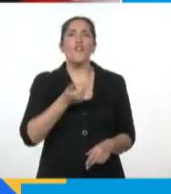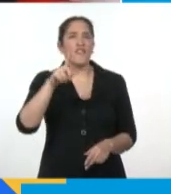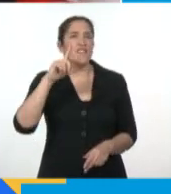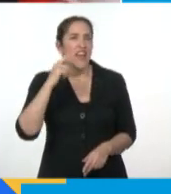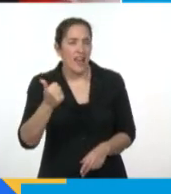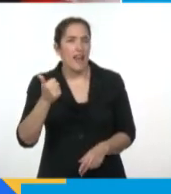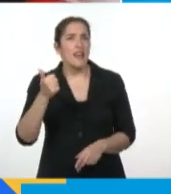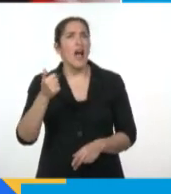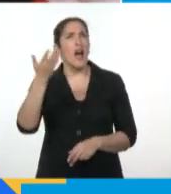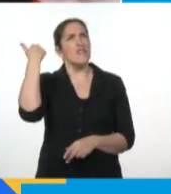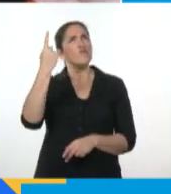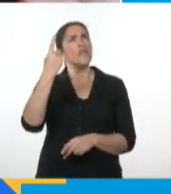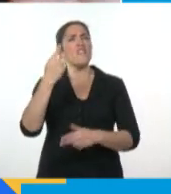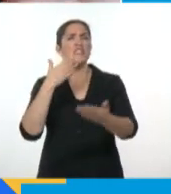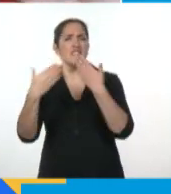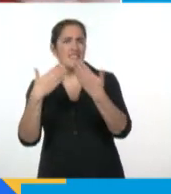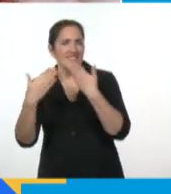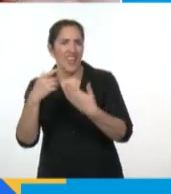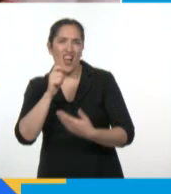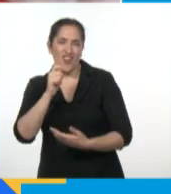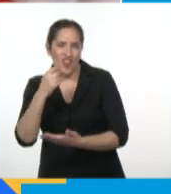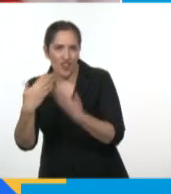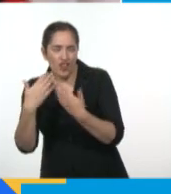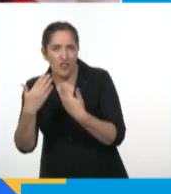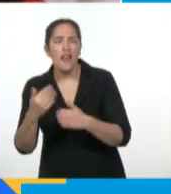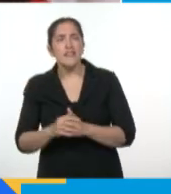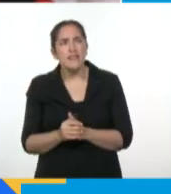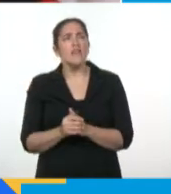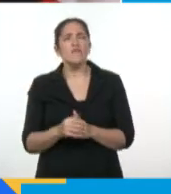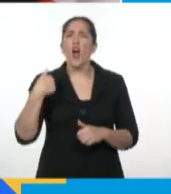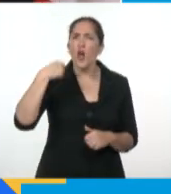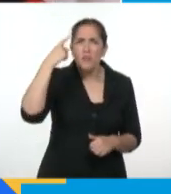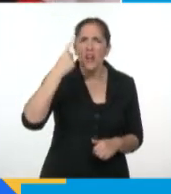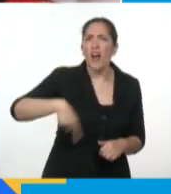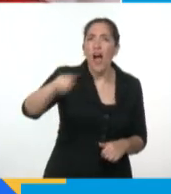nos hicieron una nota. Hay que pensar que